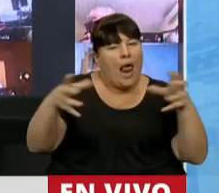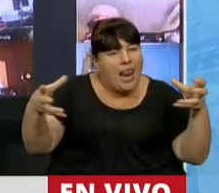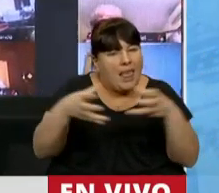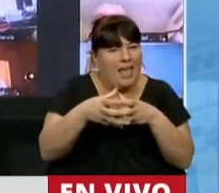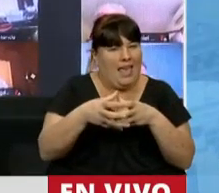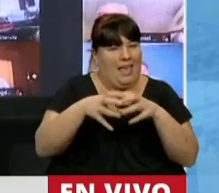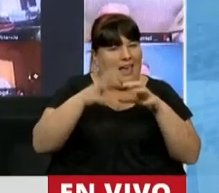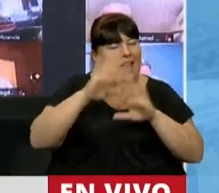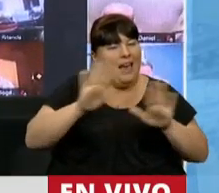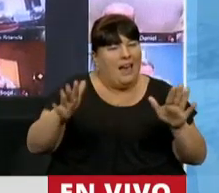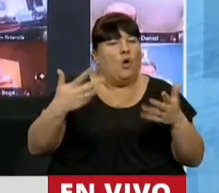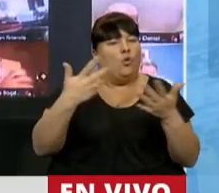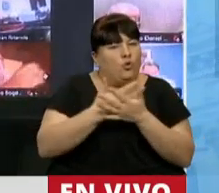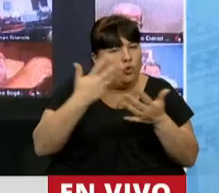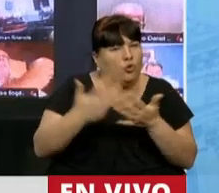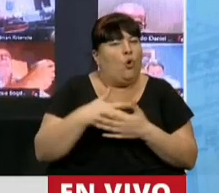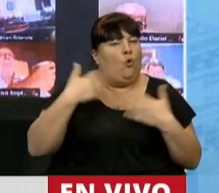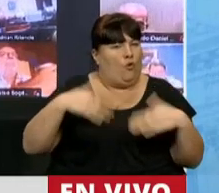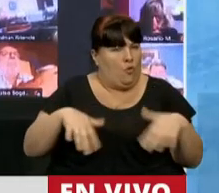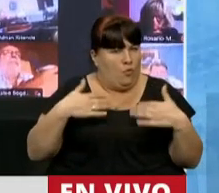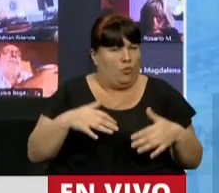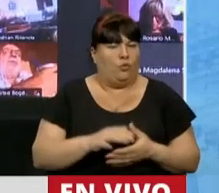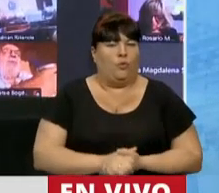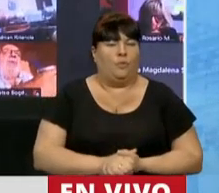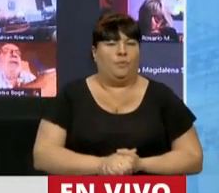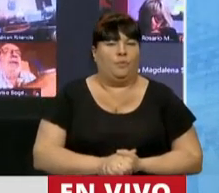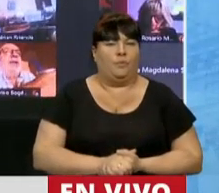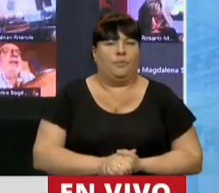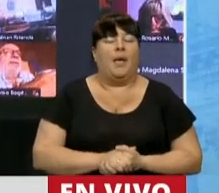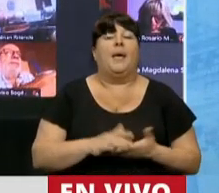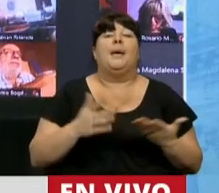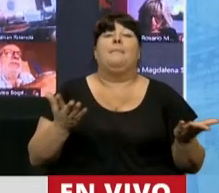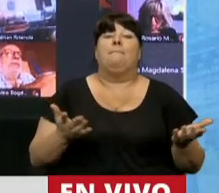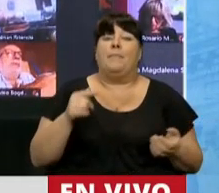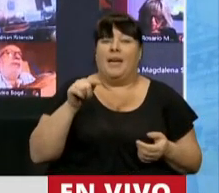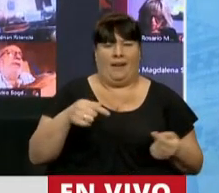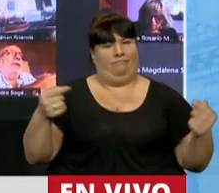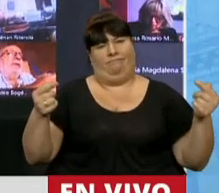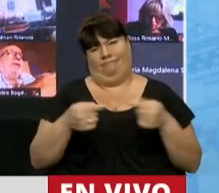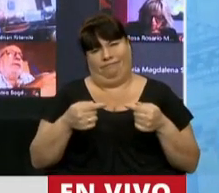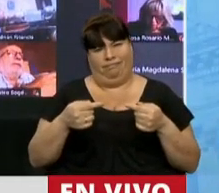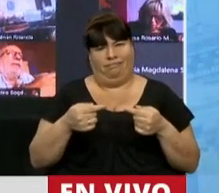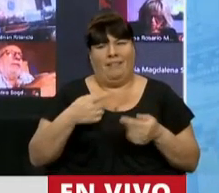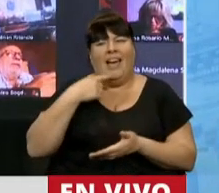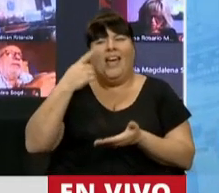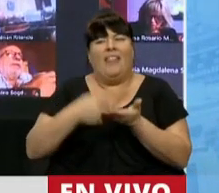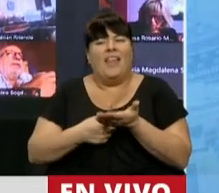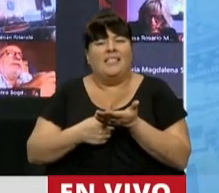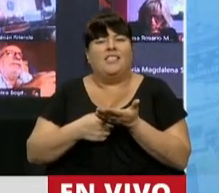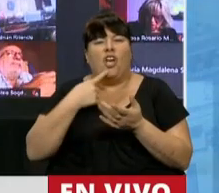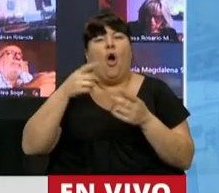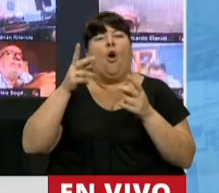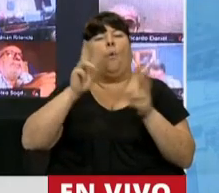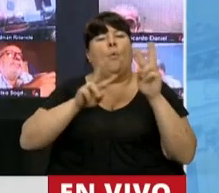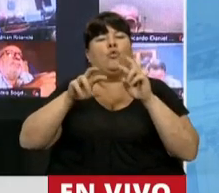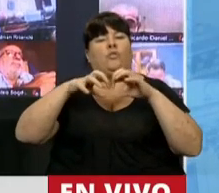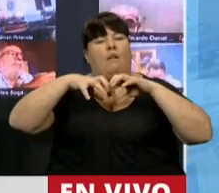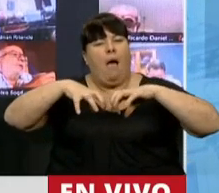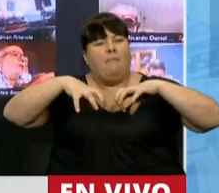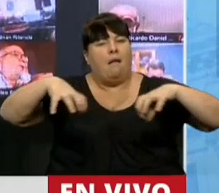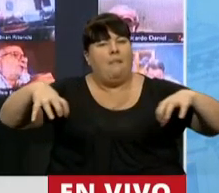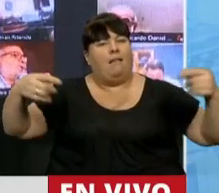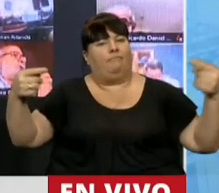manifiesta contradicción entre la supuesta búsqueda de la unidad nacional, de unir a los argentinos, de